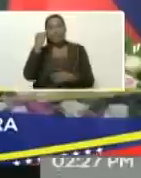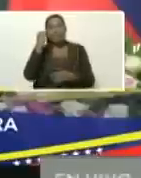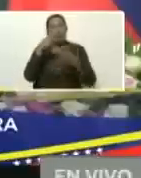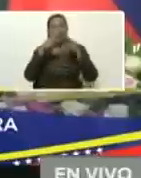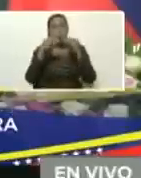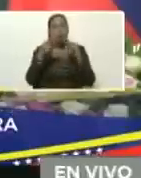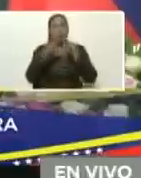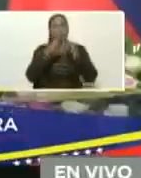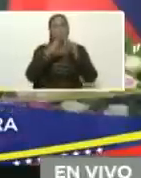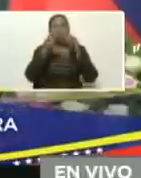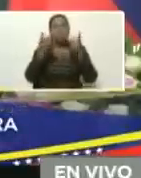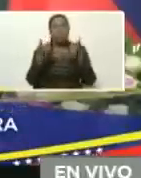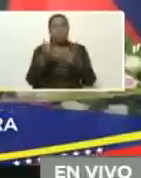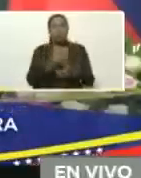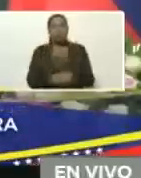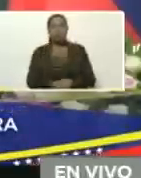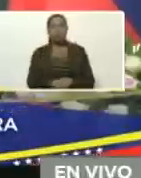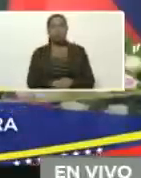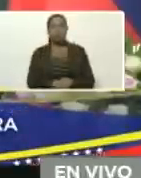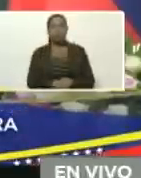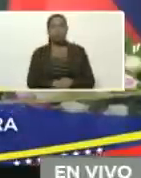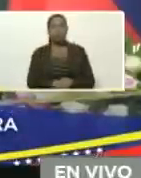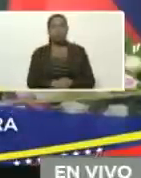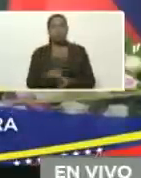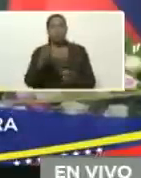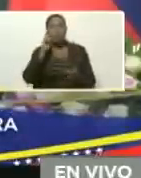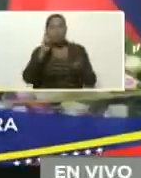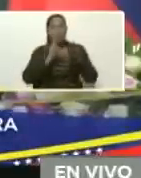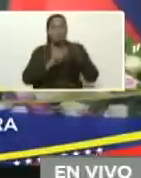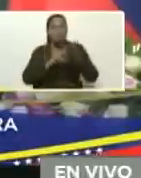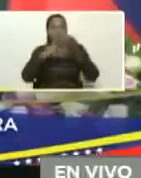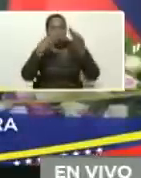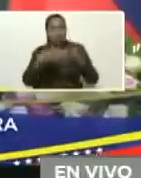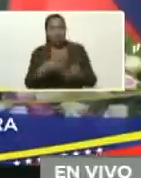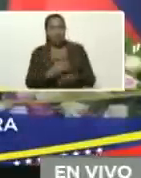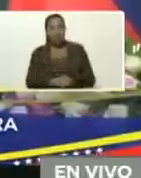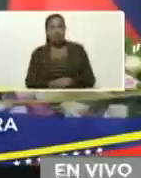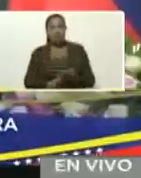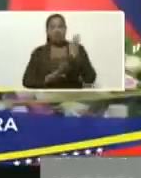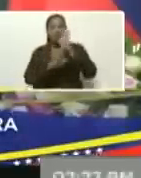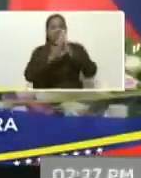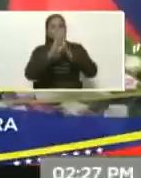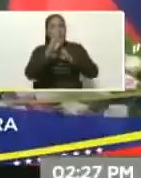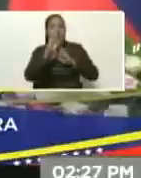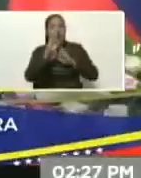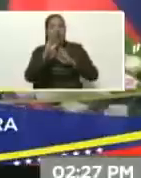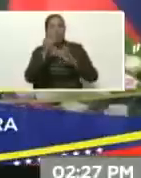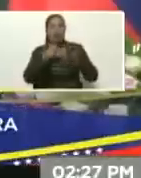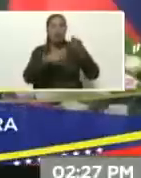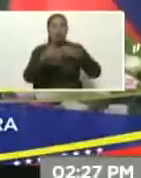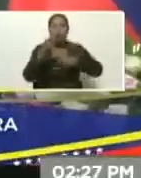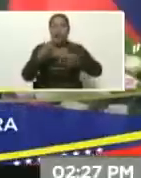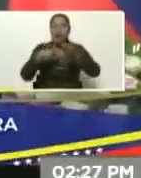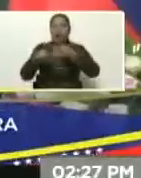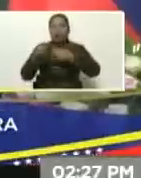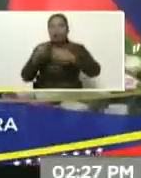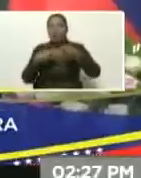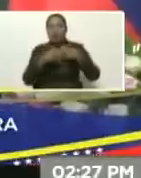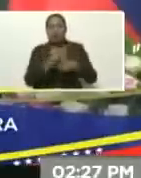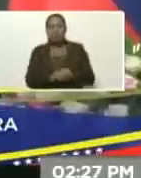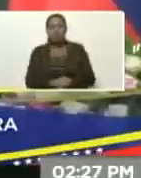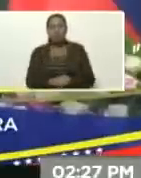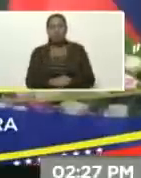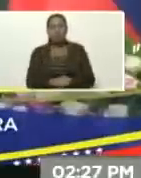muy positivas, y hay una realidad. Hay un crecimiento del comercio,